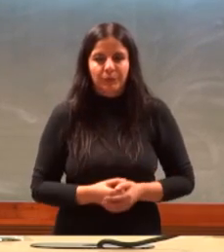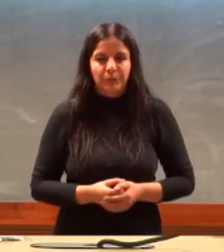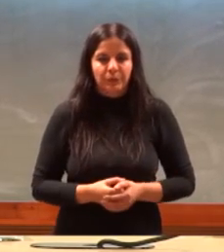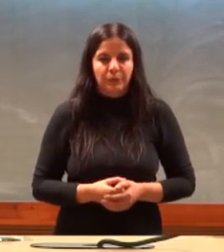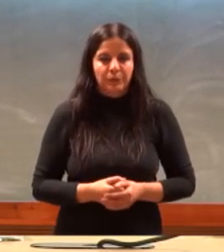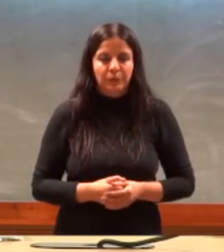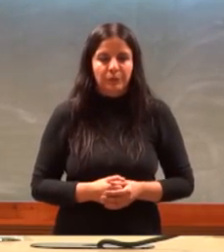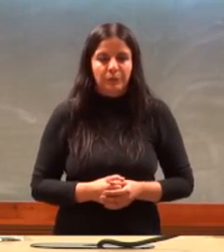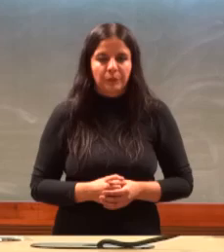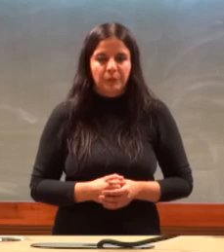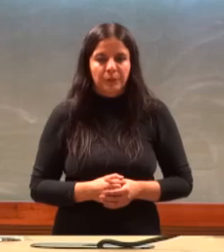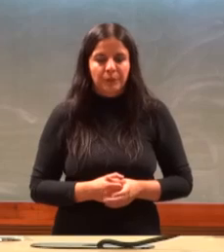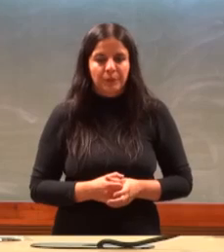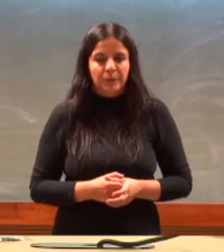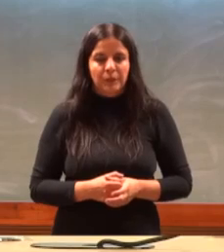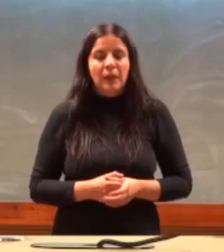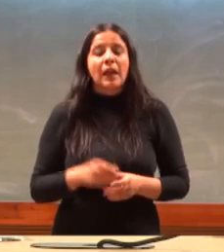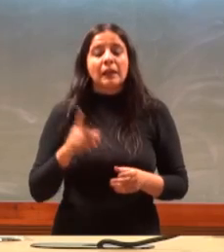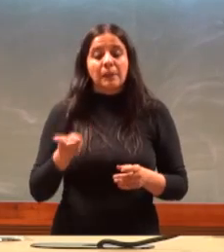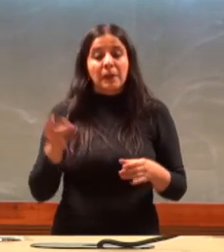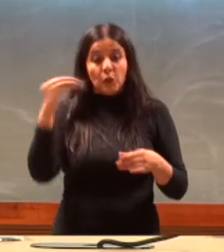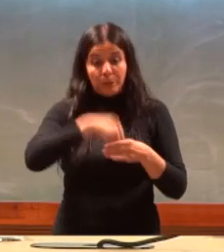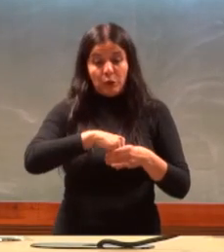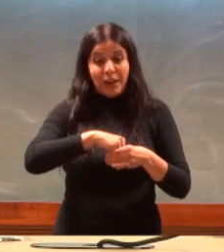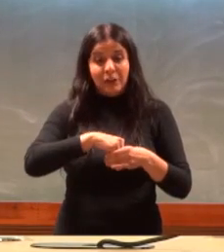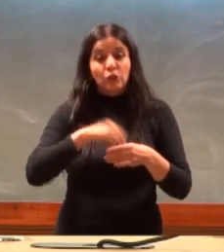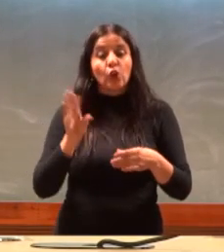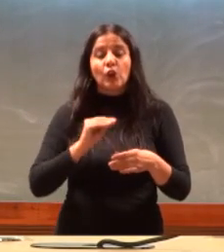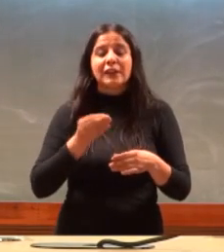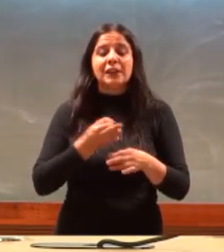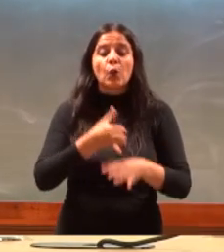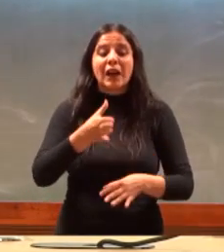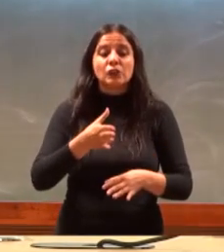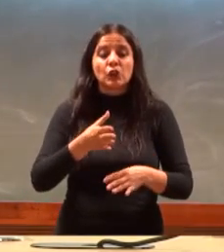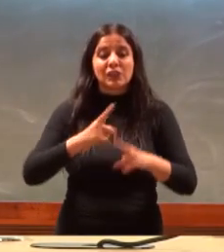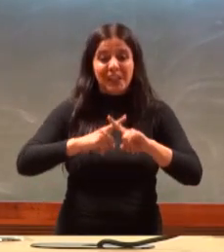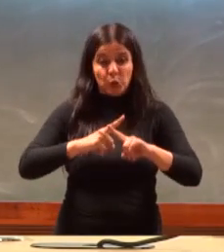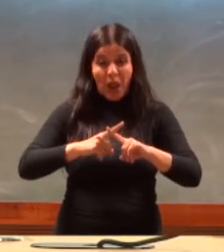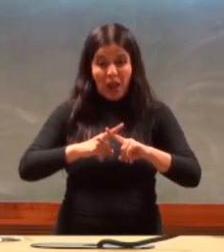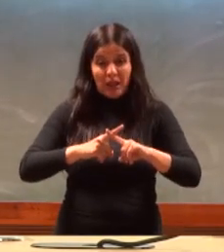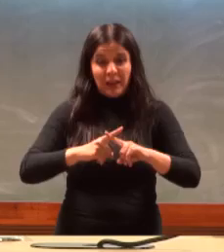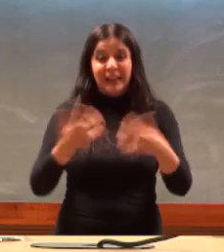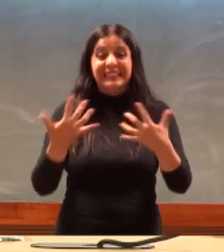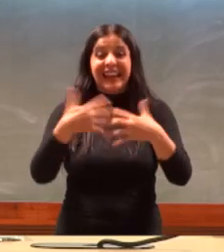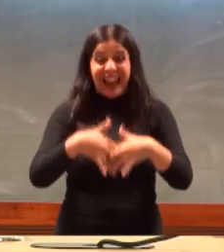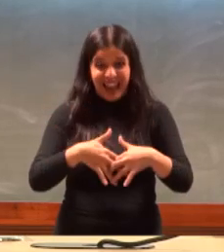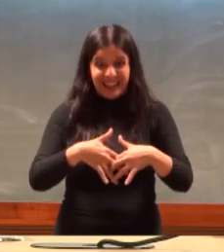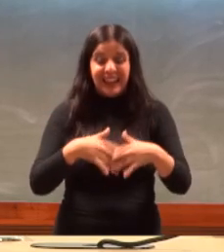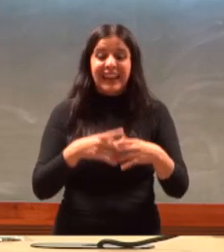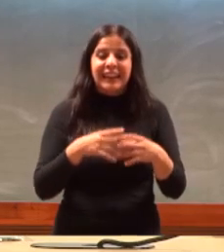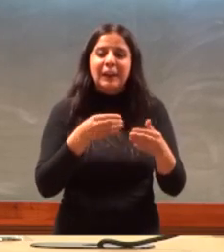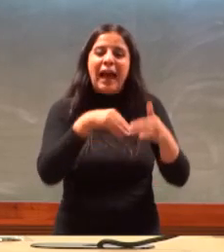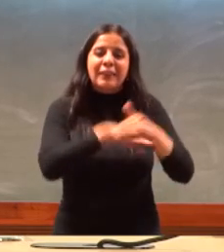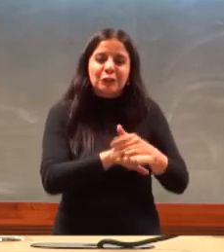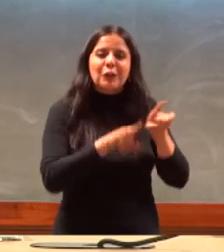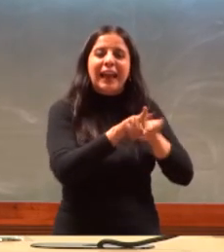diversidad e incorporar la educación sexual integral en la formación de los profesorados Y por supuesto en esta línea